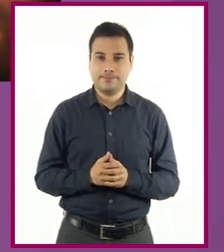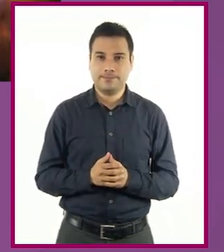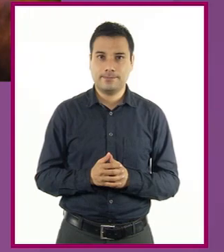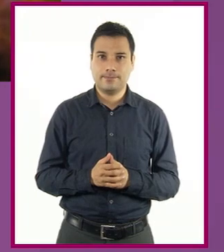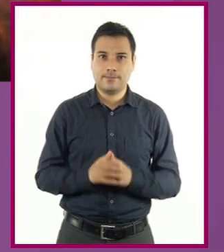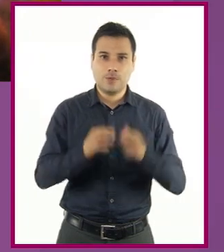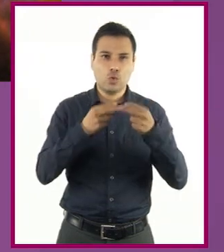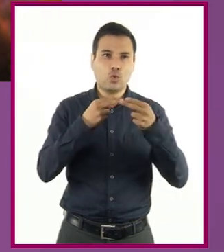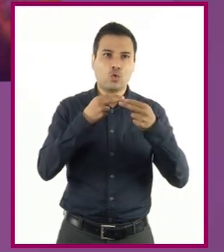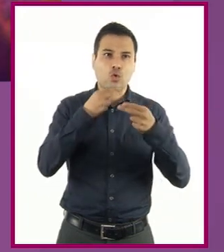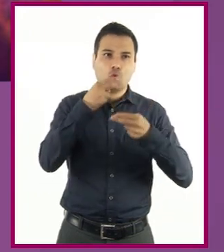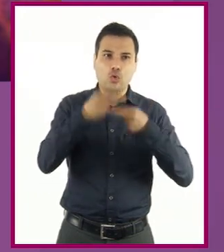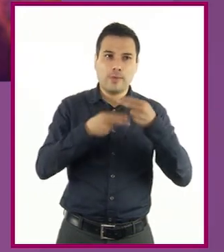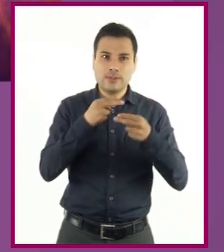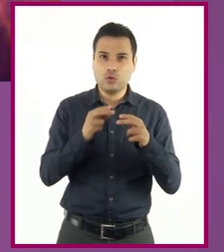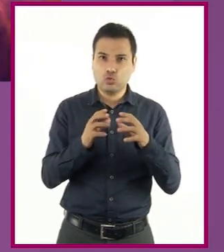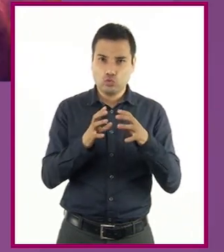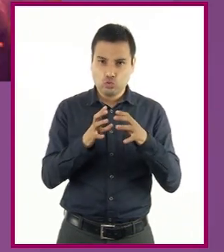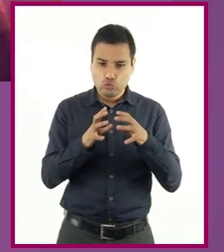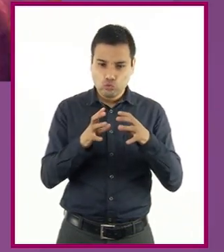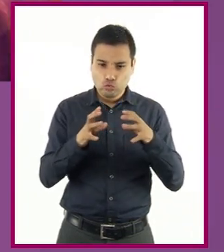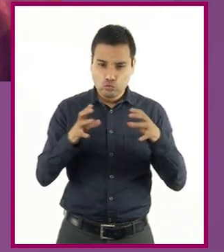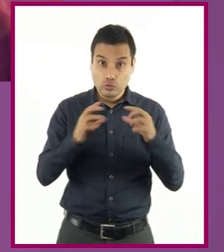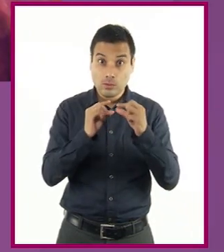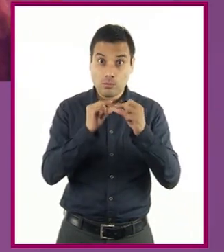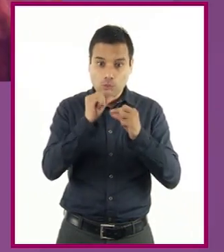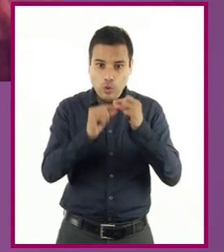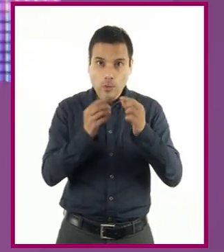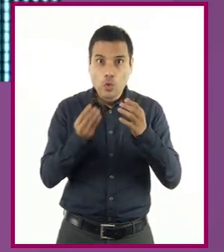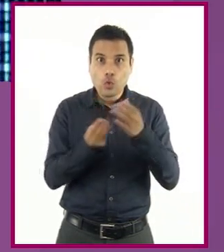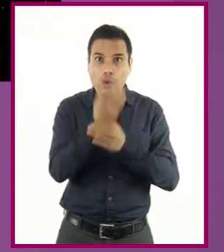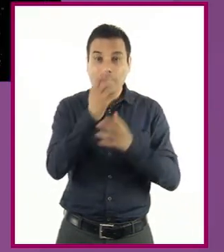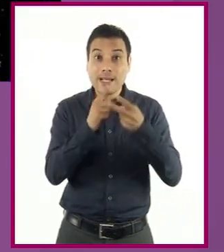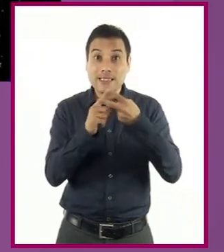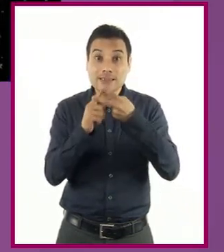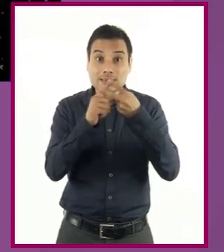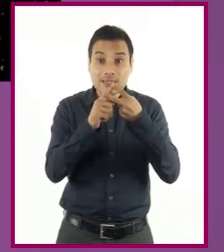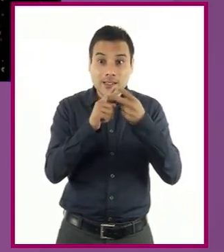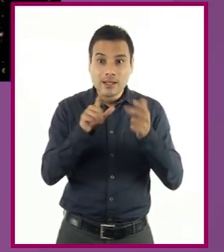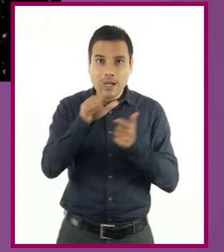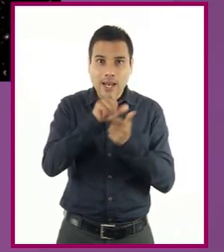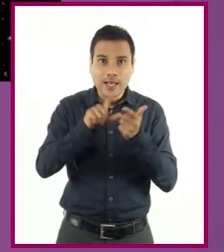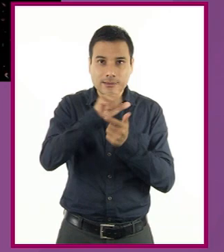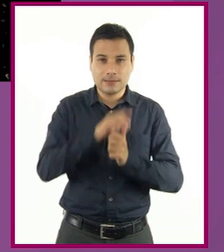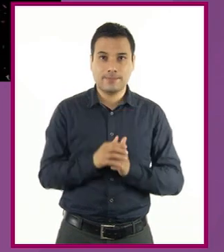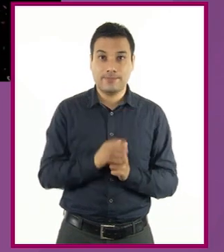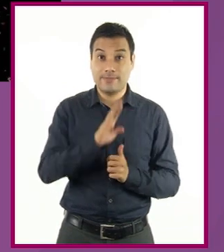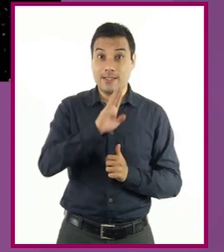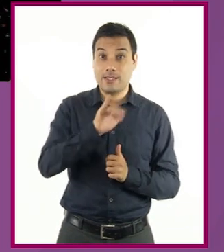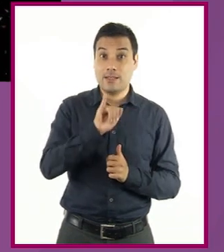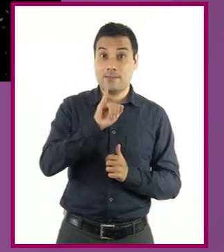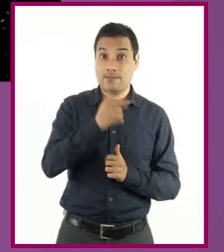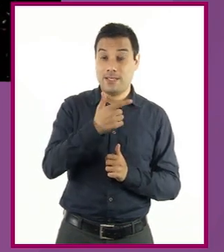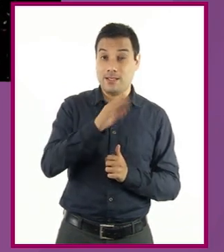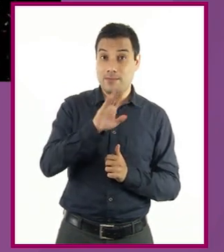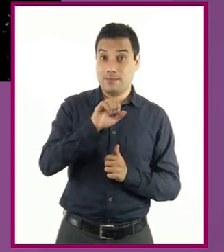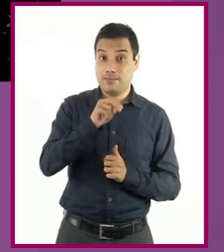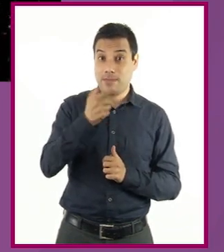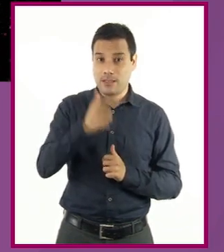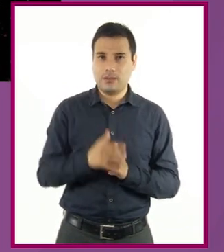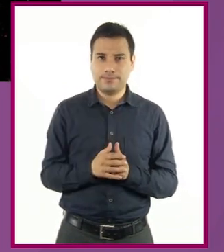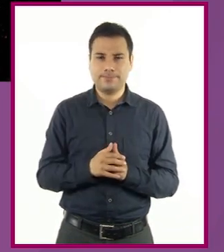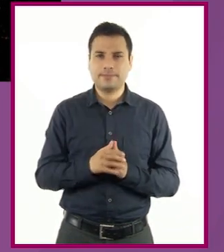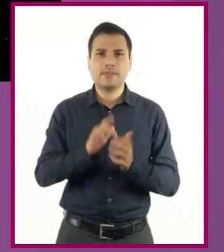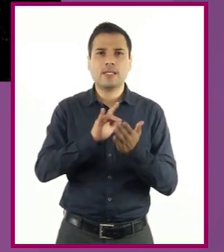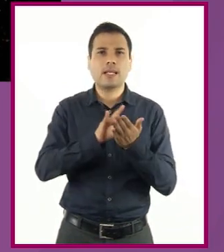nubes crecieron tanto que empezaron a surgir estrellas y galaxias. La teoría del Big Bang se basa en la teoría de la